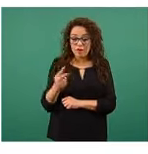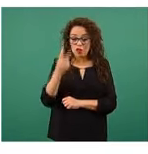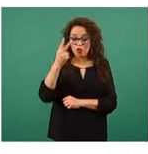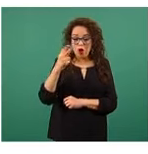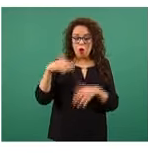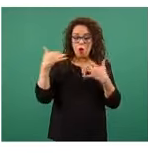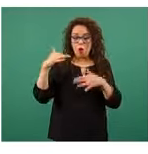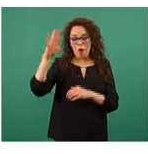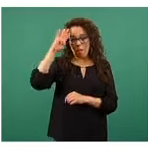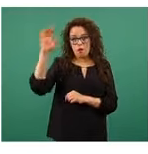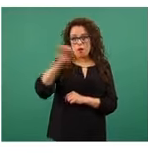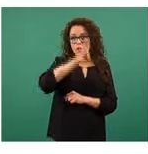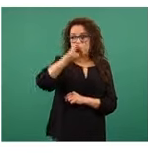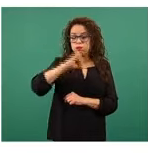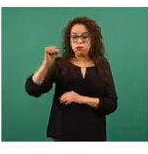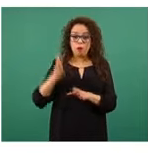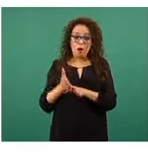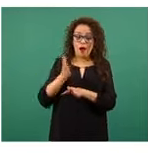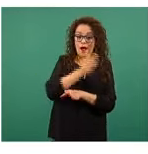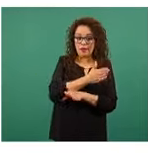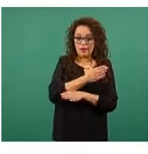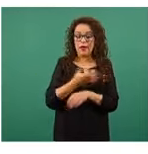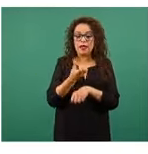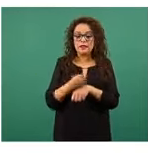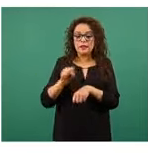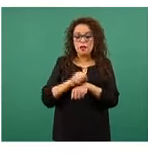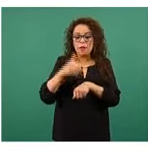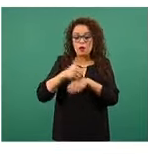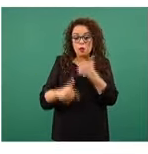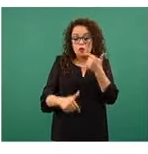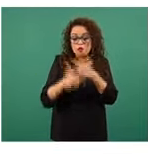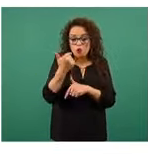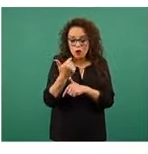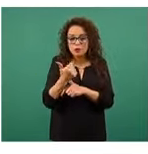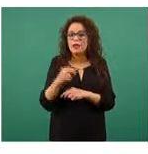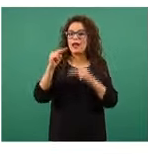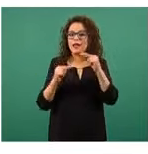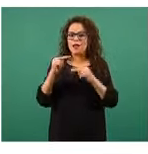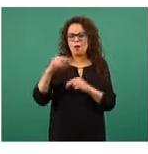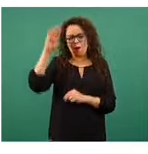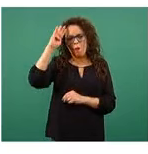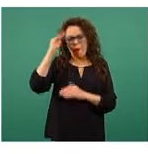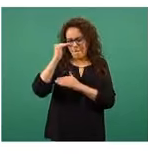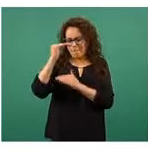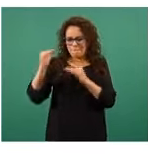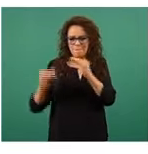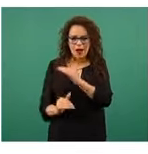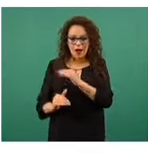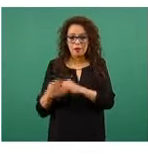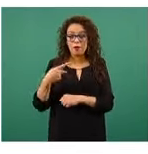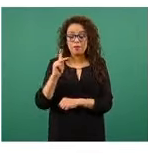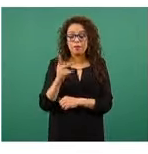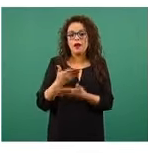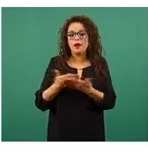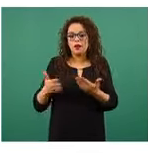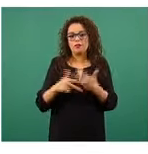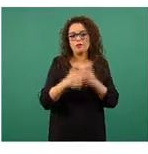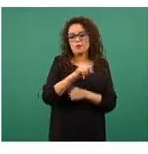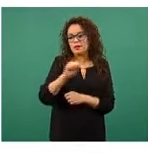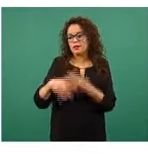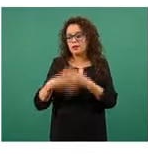que tuvieron previamente. En la semana 12 ya habían alcanzado uno de sus niveles más bajos, y luego en la 13 y en la 14 vuelven a tener